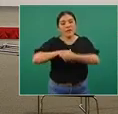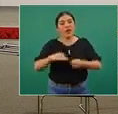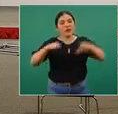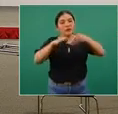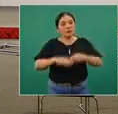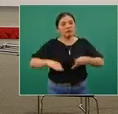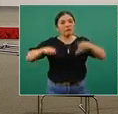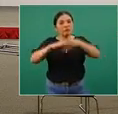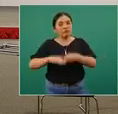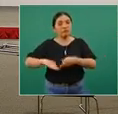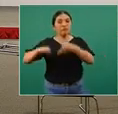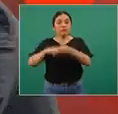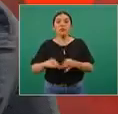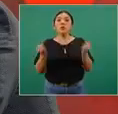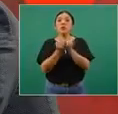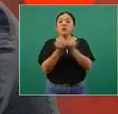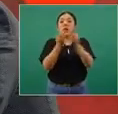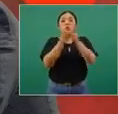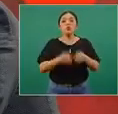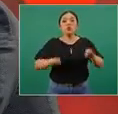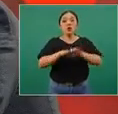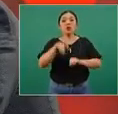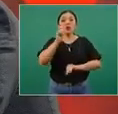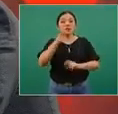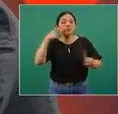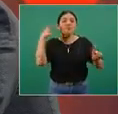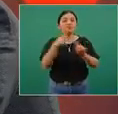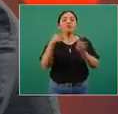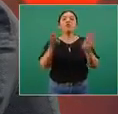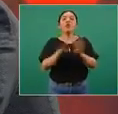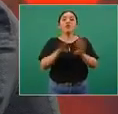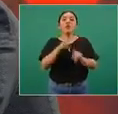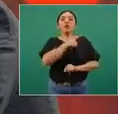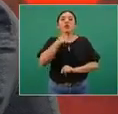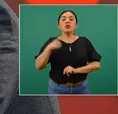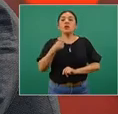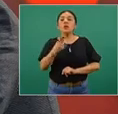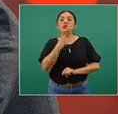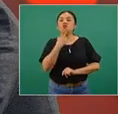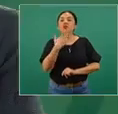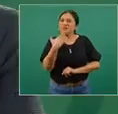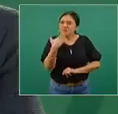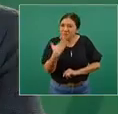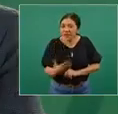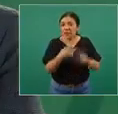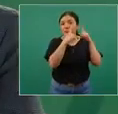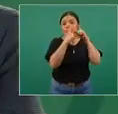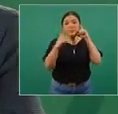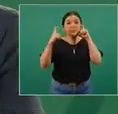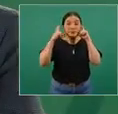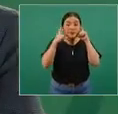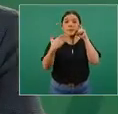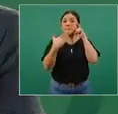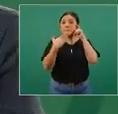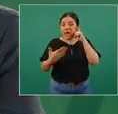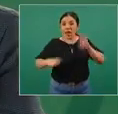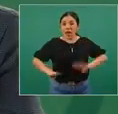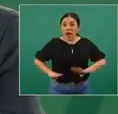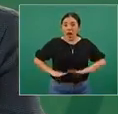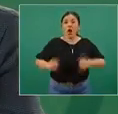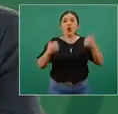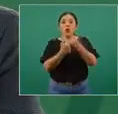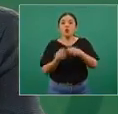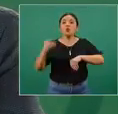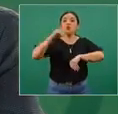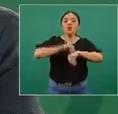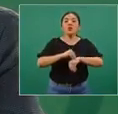manos, la importancia del tema que tiene que ver el uso correcto de un cubreboca, la aplicación